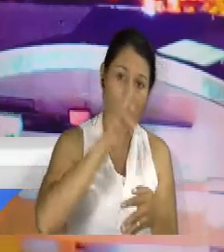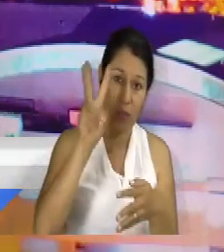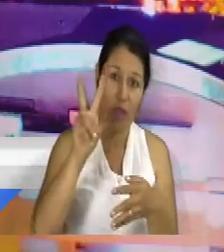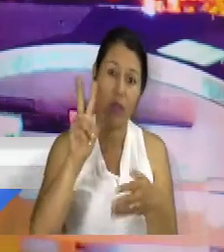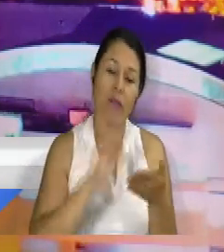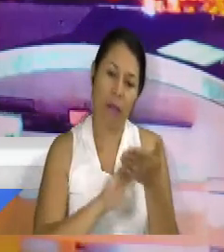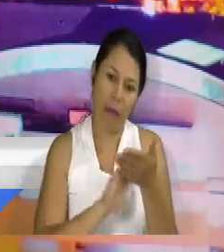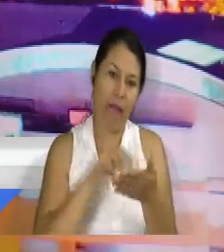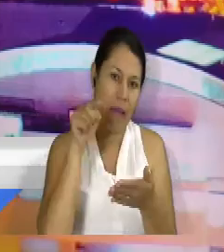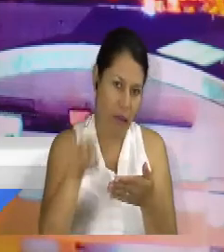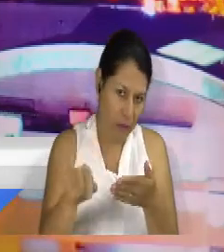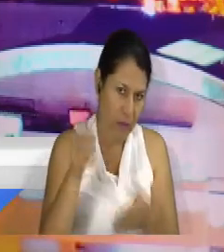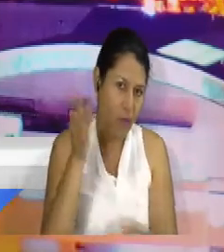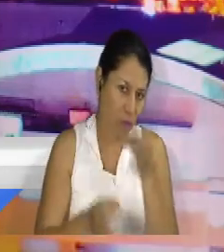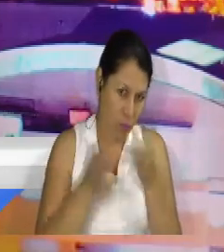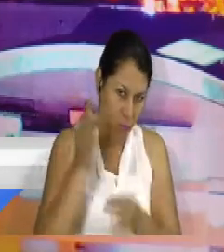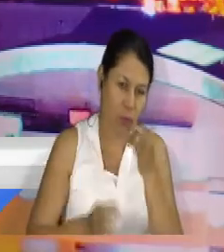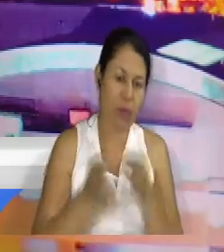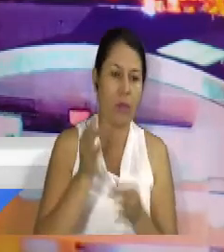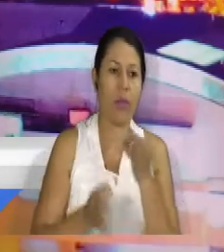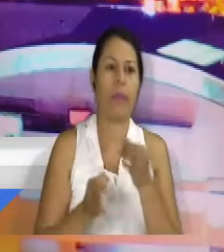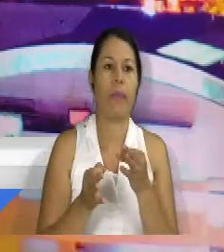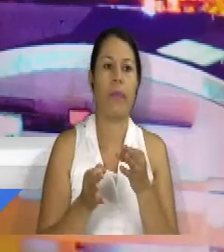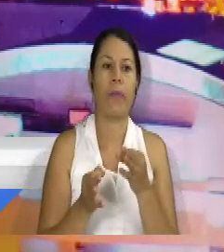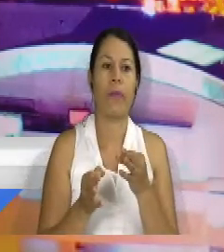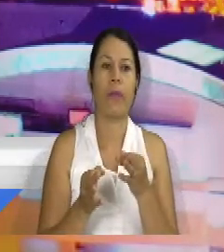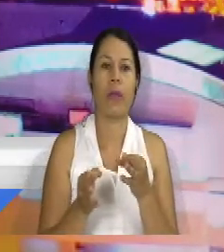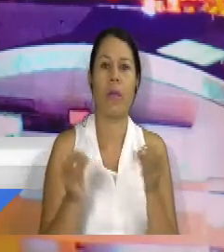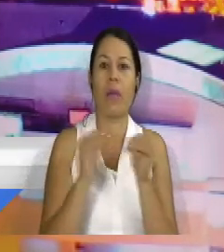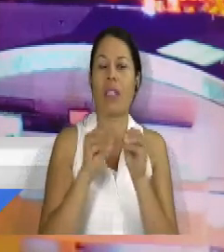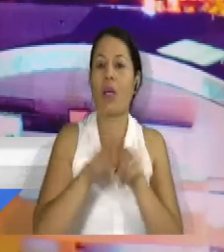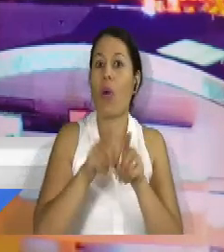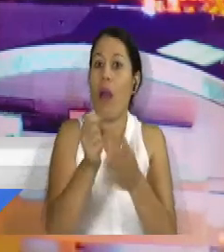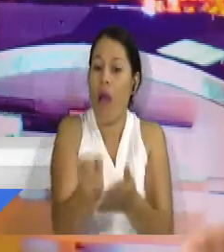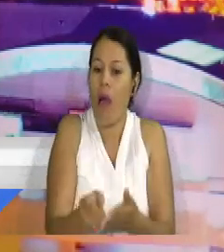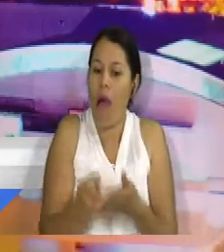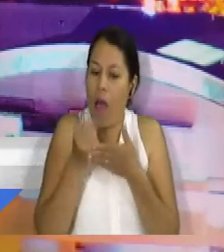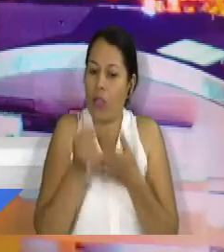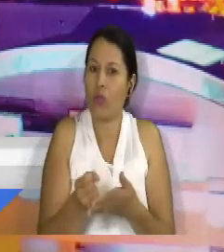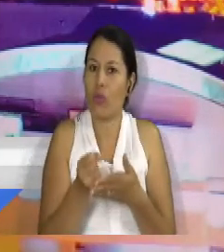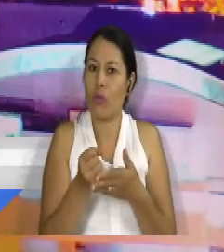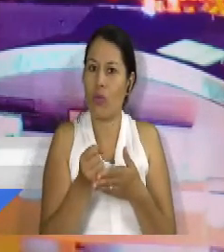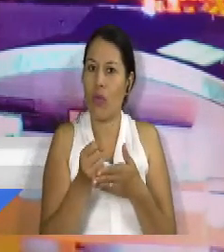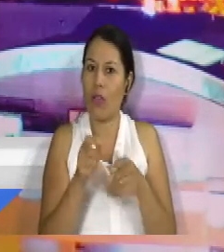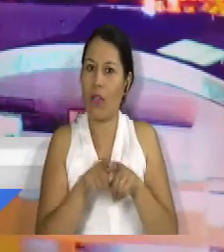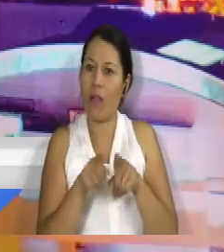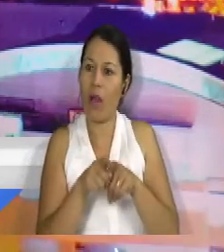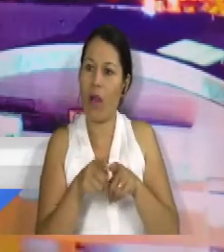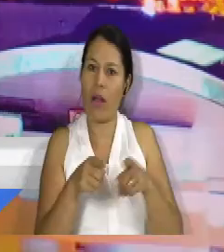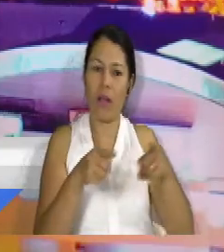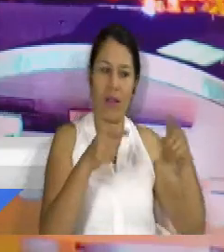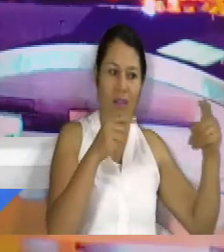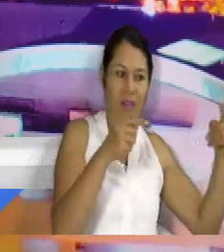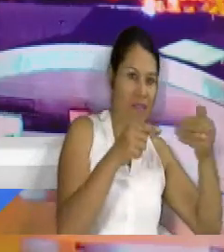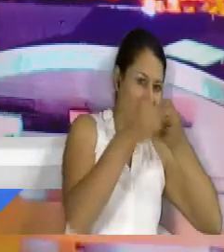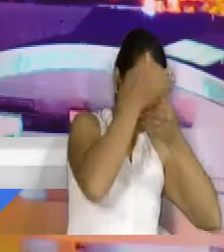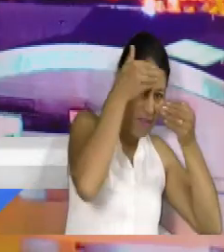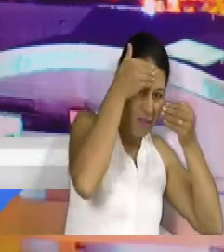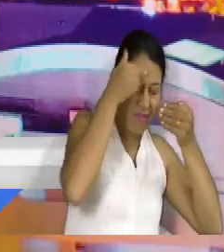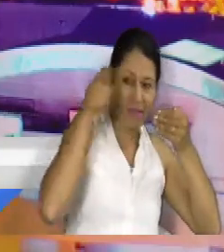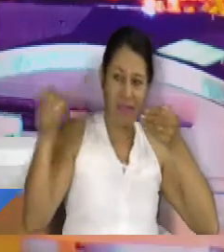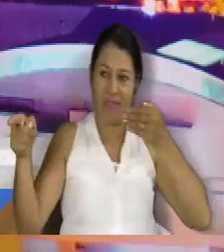implica que se convierte en un puente, es una justicia en transición